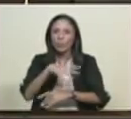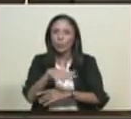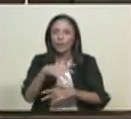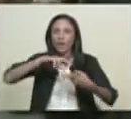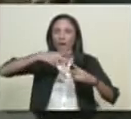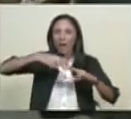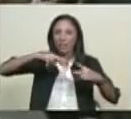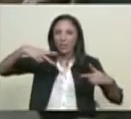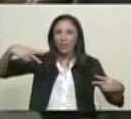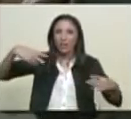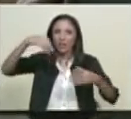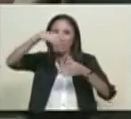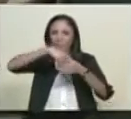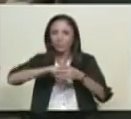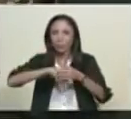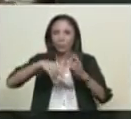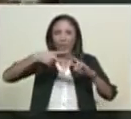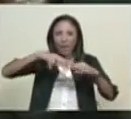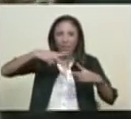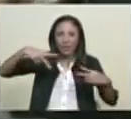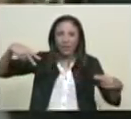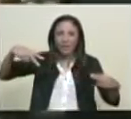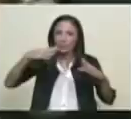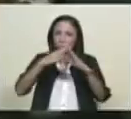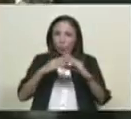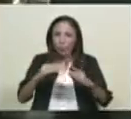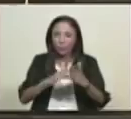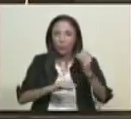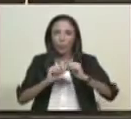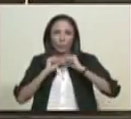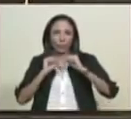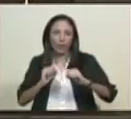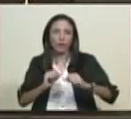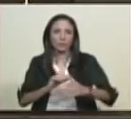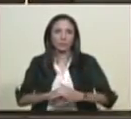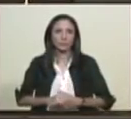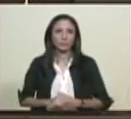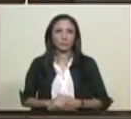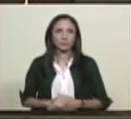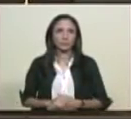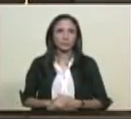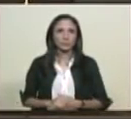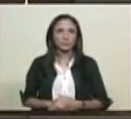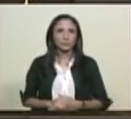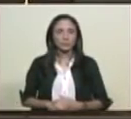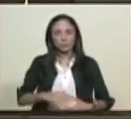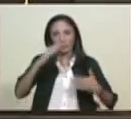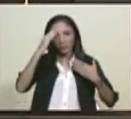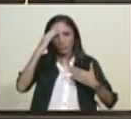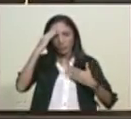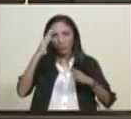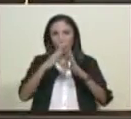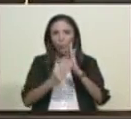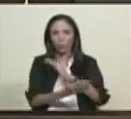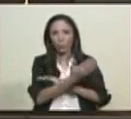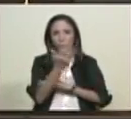Román Chamorro no falta a ningún acto de inicio. Ahí está al lado de Fraso, un saludo, hermano. Amigos de toda la vida,